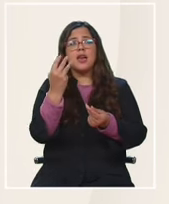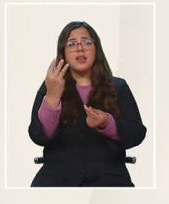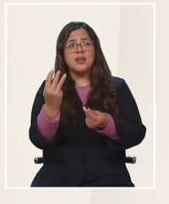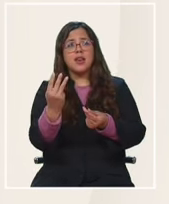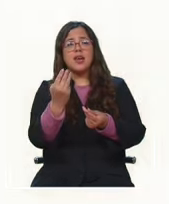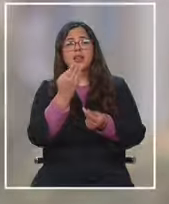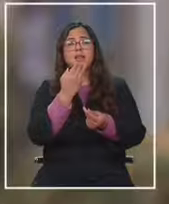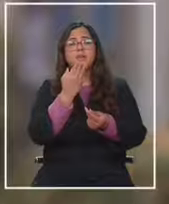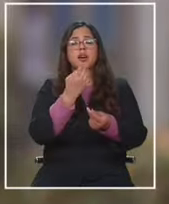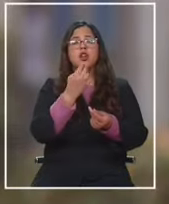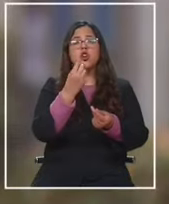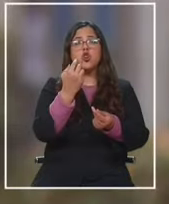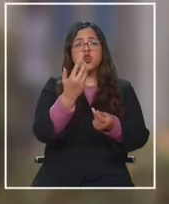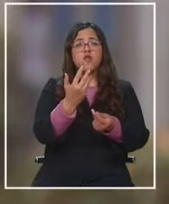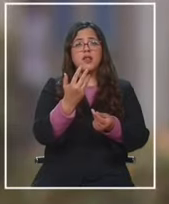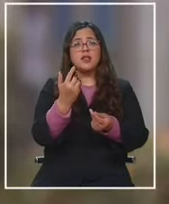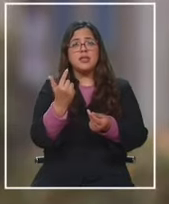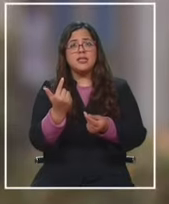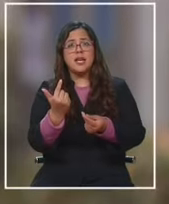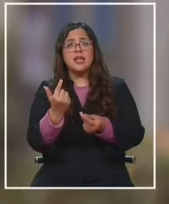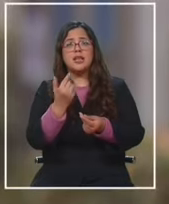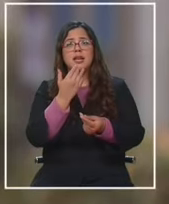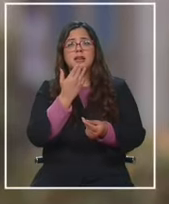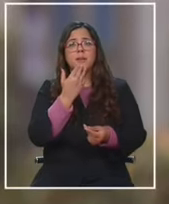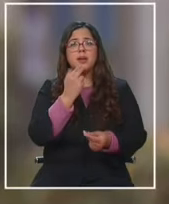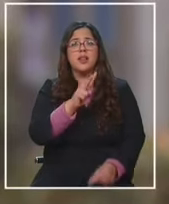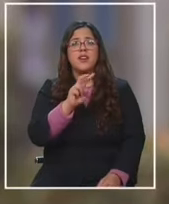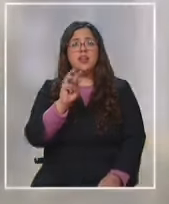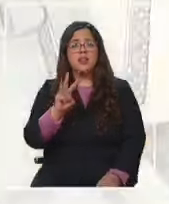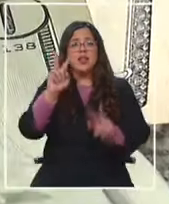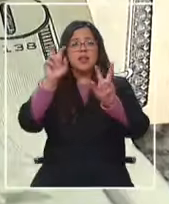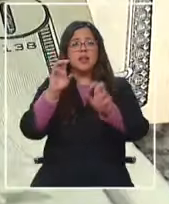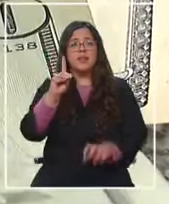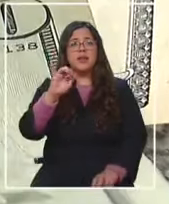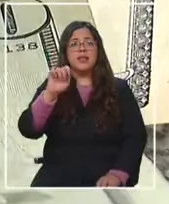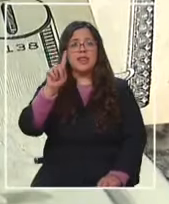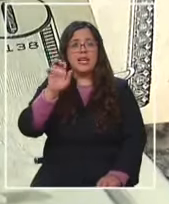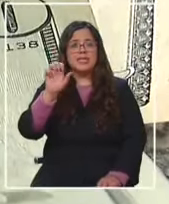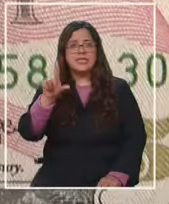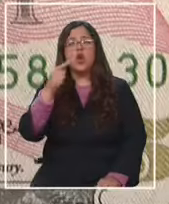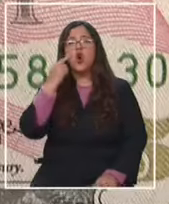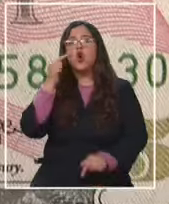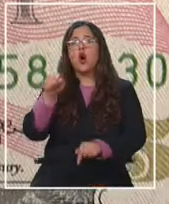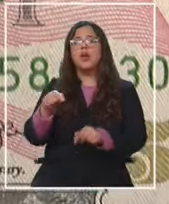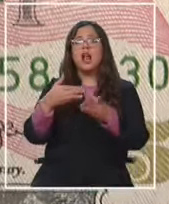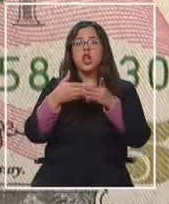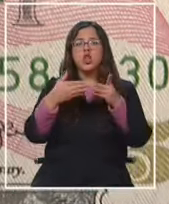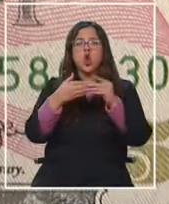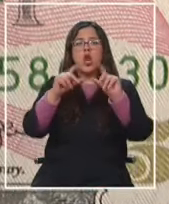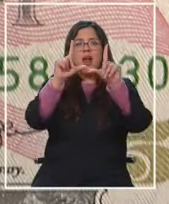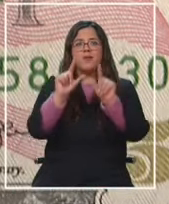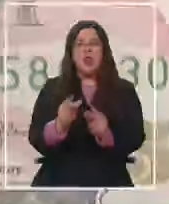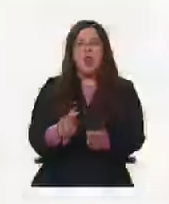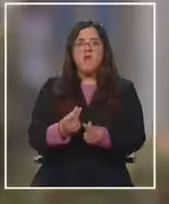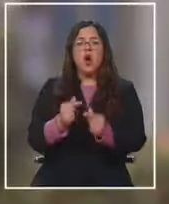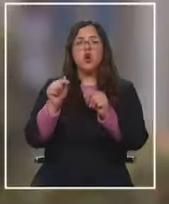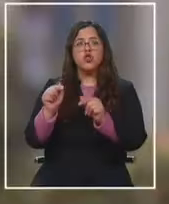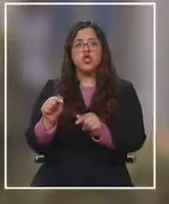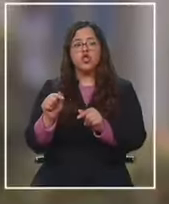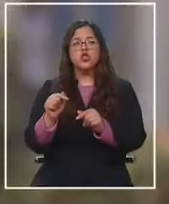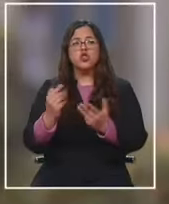pesos en el diésel. Y eso se debe prácticamente a un factor central, evidentemente la baja del dólar. Y la baja del dólar